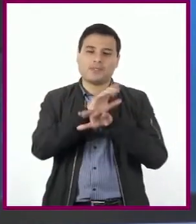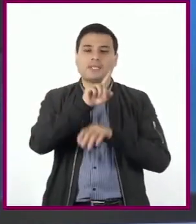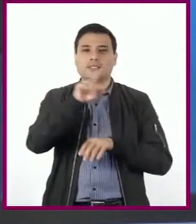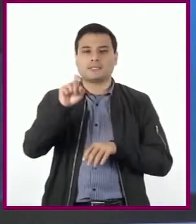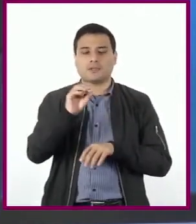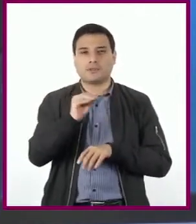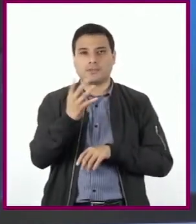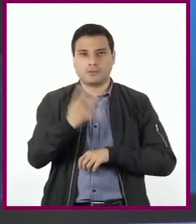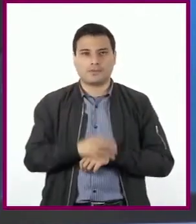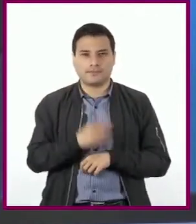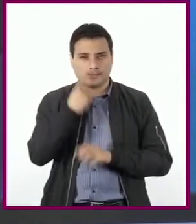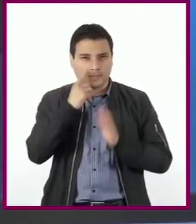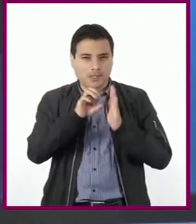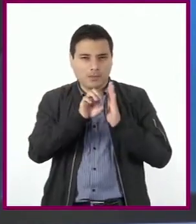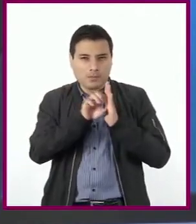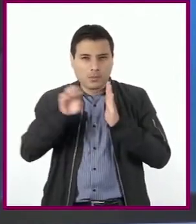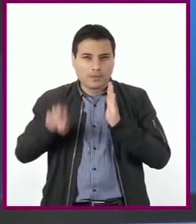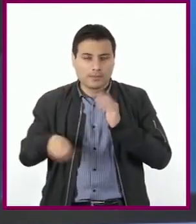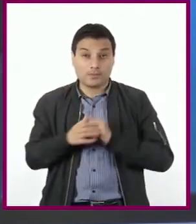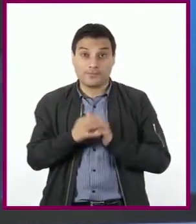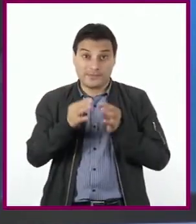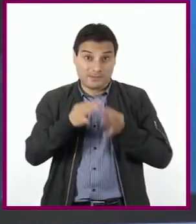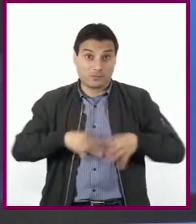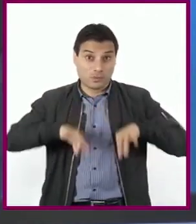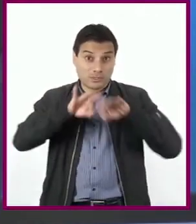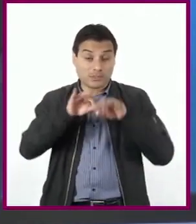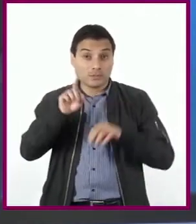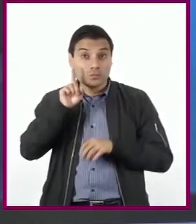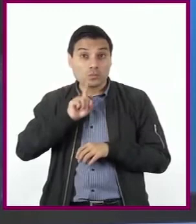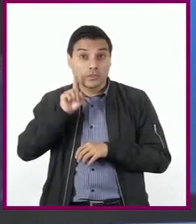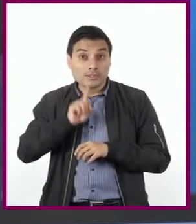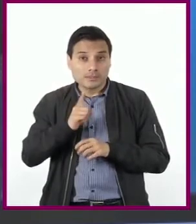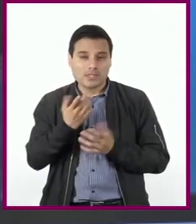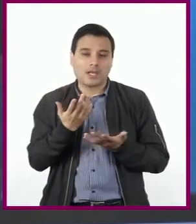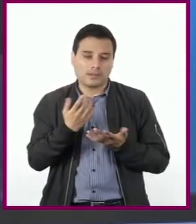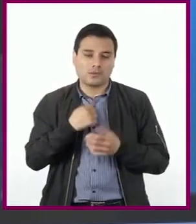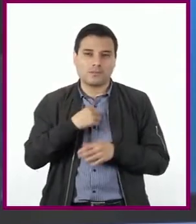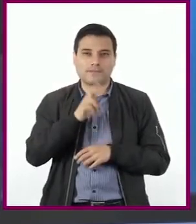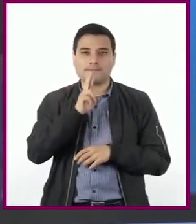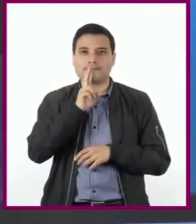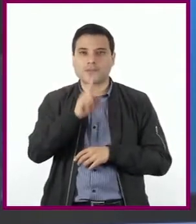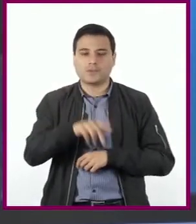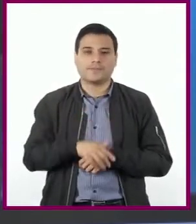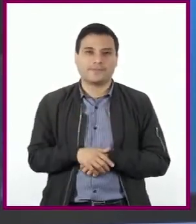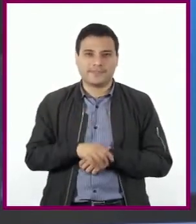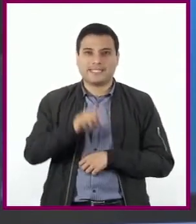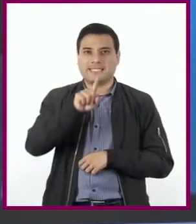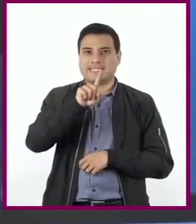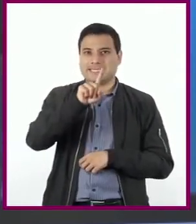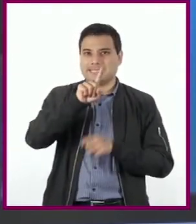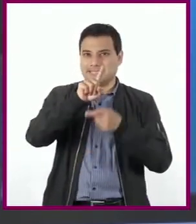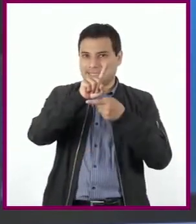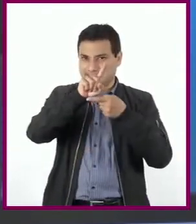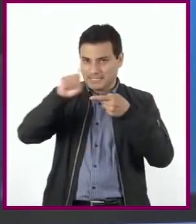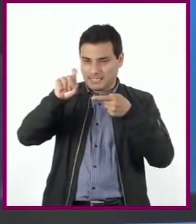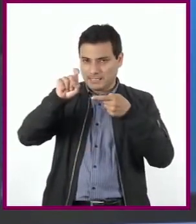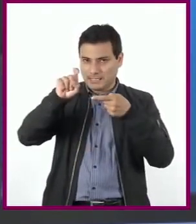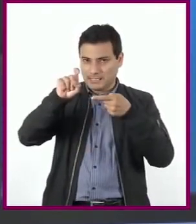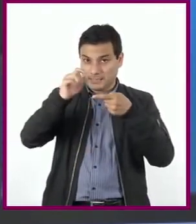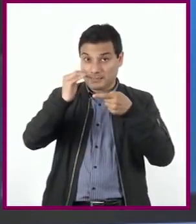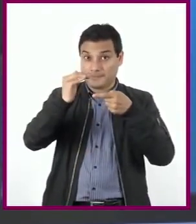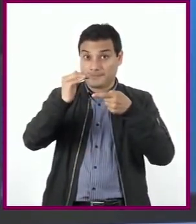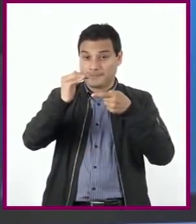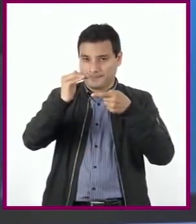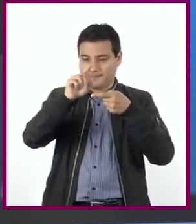el número de mujeres con respecto al número de hombres, el 100 es el número primario de comparación.